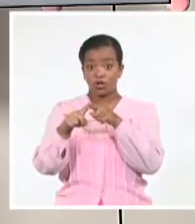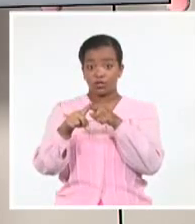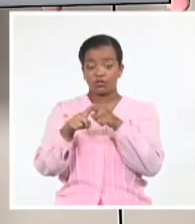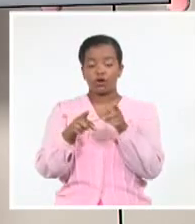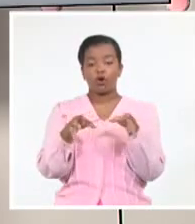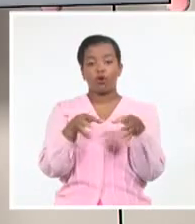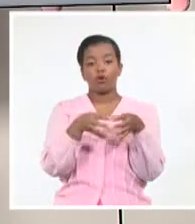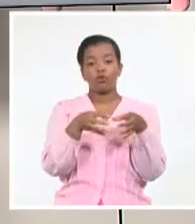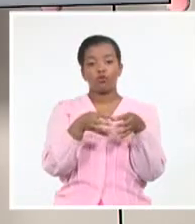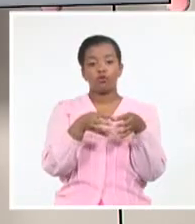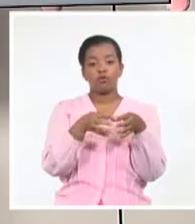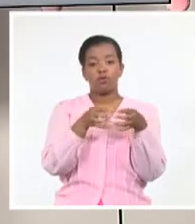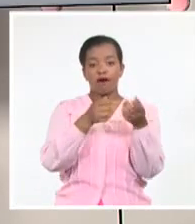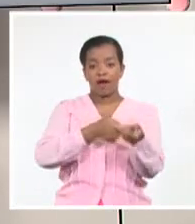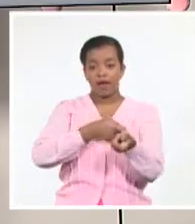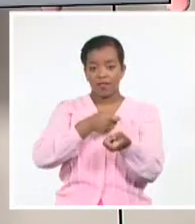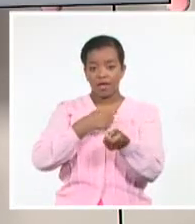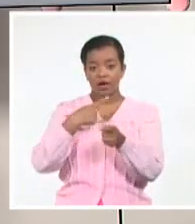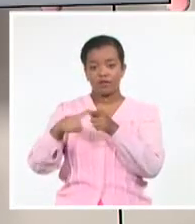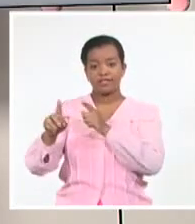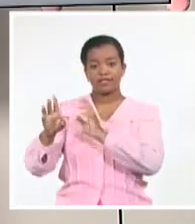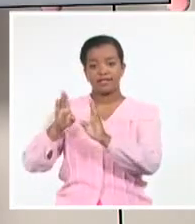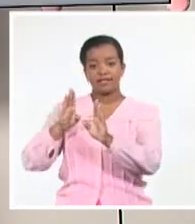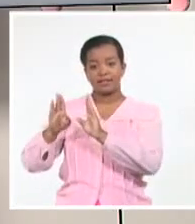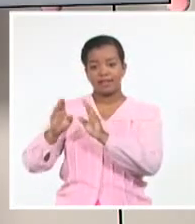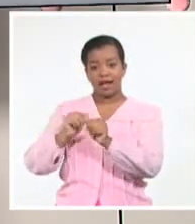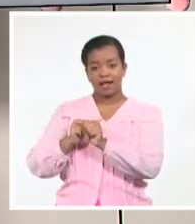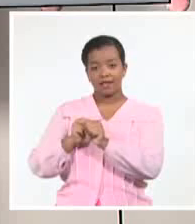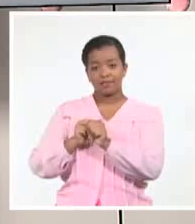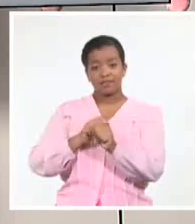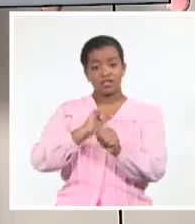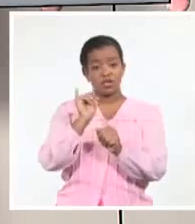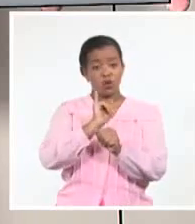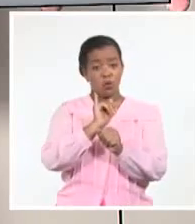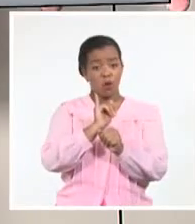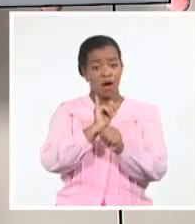conjuntos de ganaderos y centrales, al tiempo que portuarios y cafetaleros pugnan en el Estadio Latinoamérica.